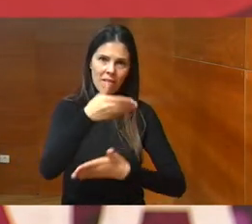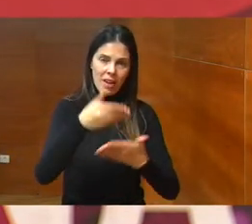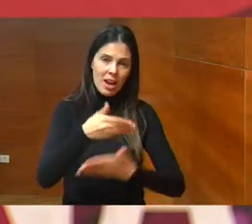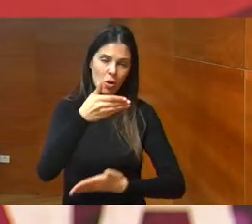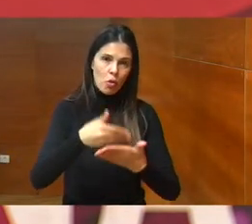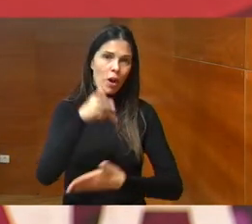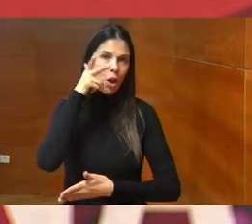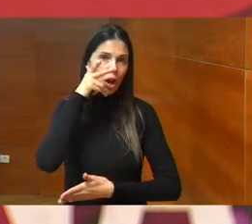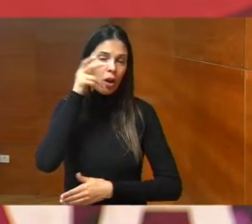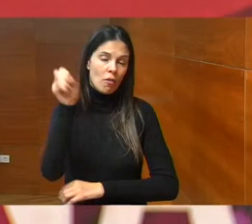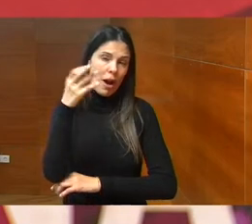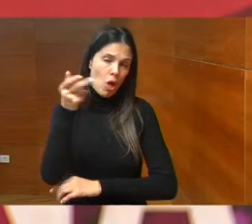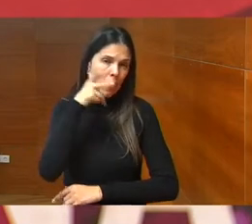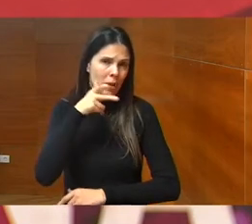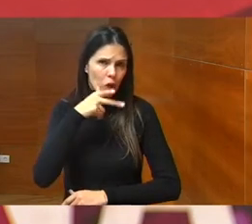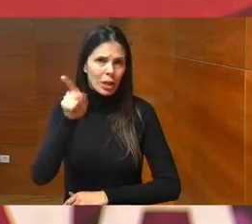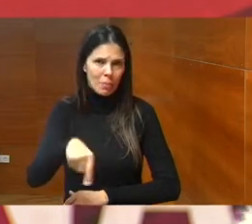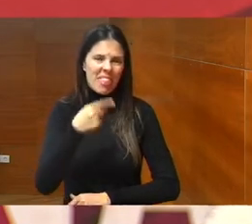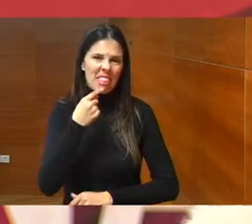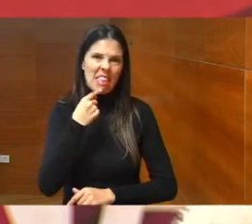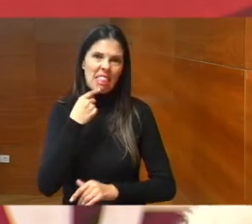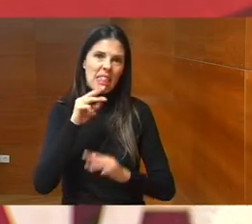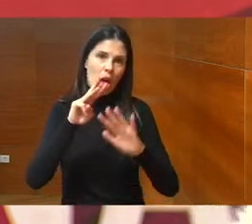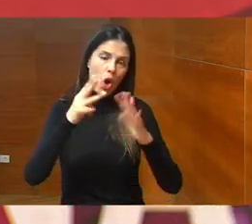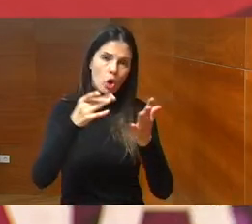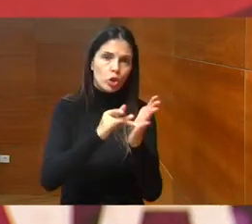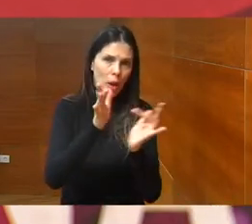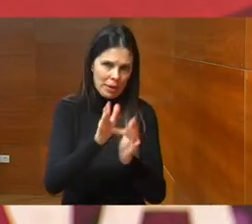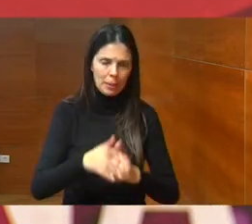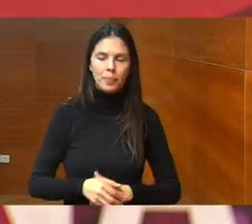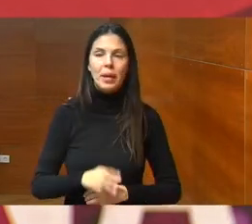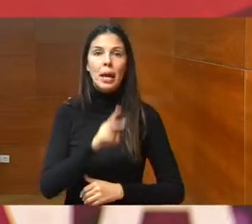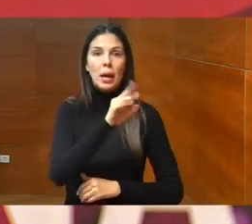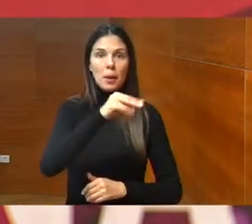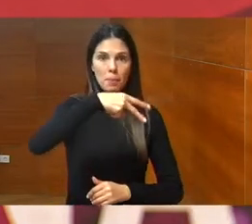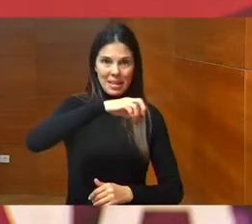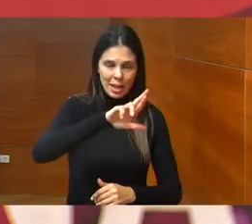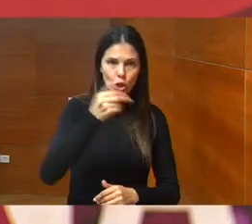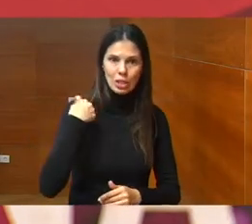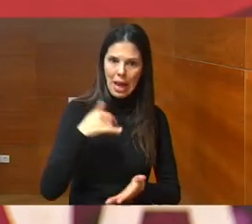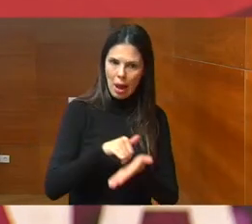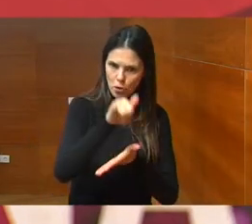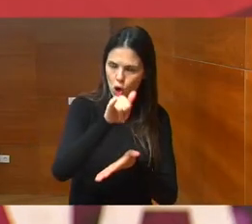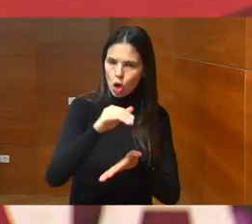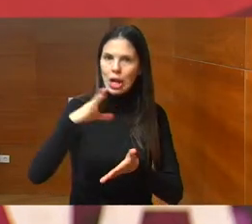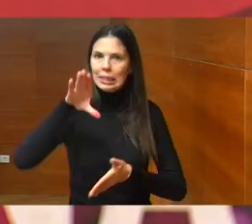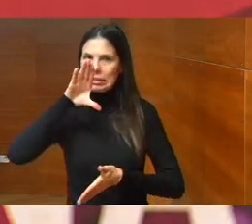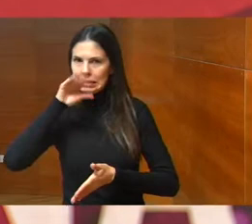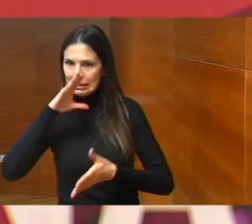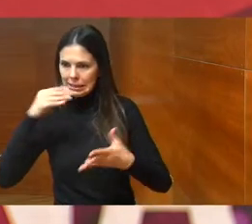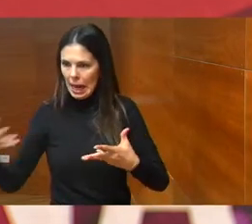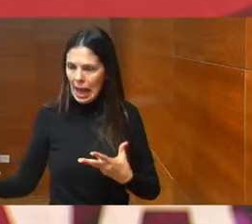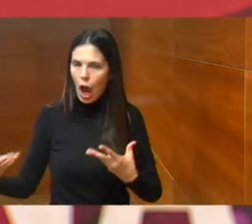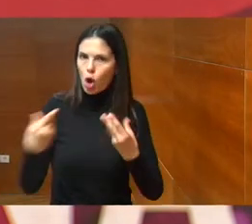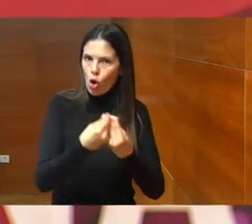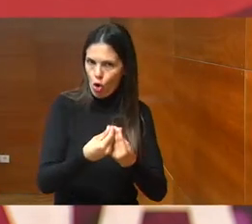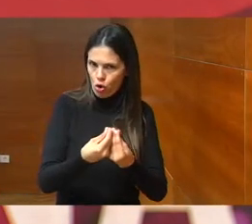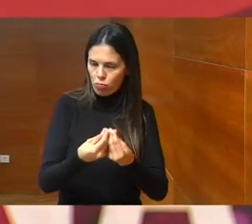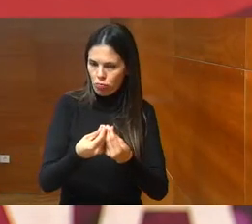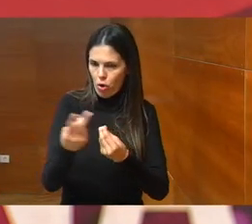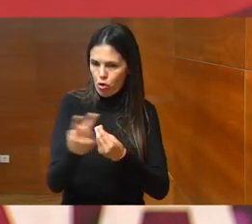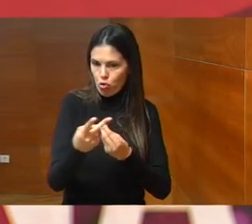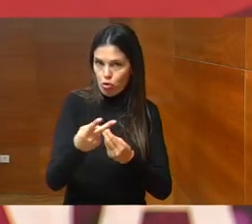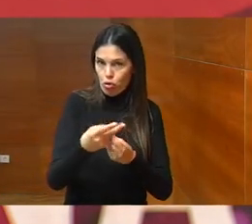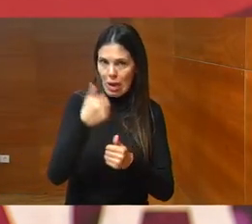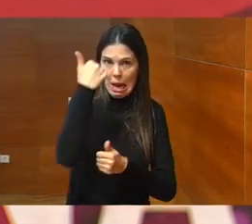todo abril Bueno piniros ya tengo avión chichana seafaisaídas con él Él está